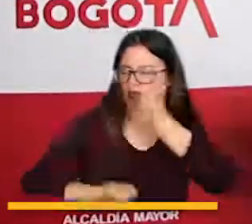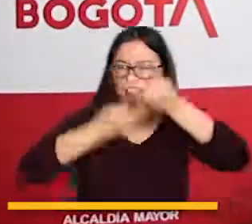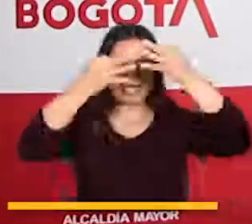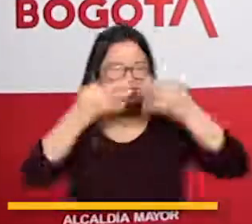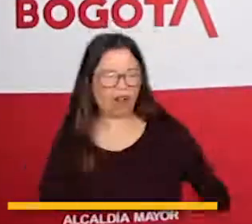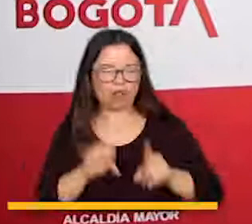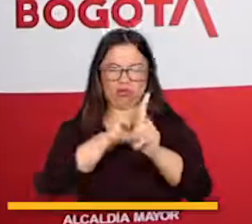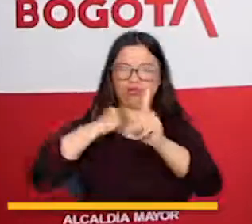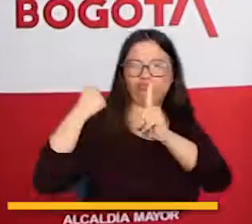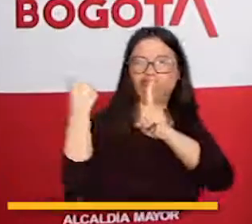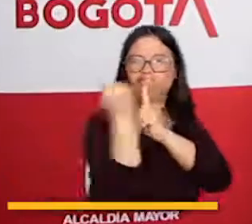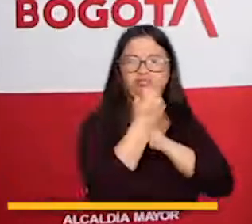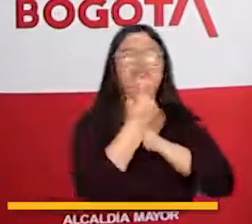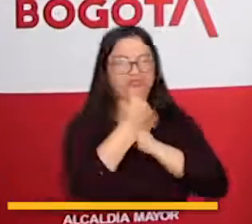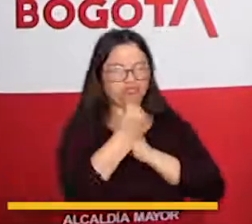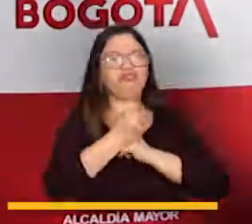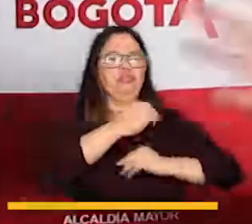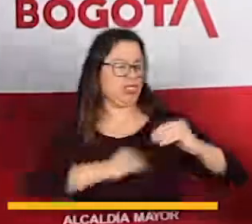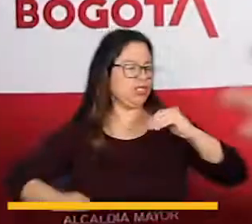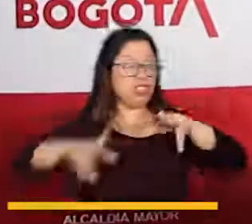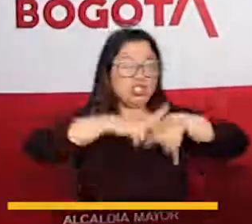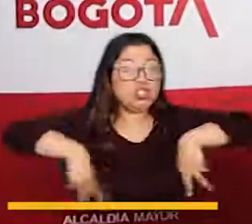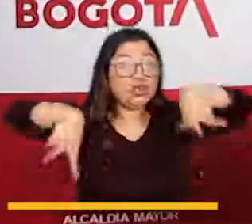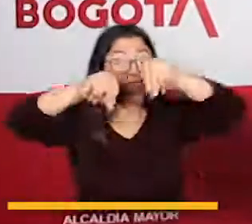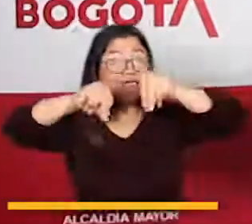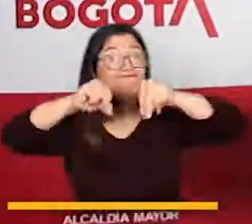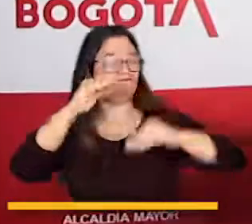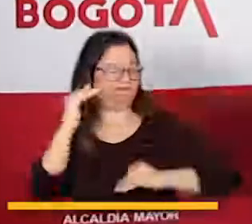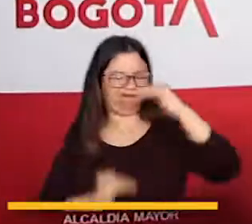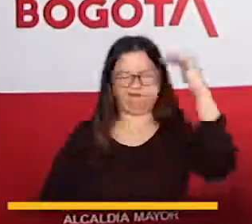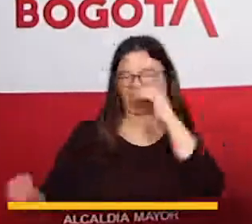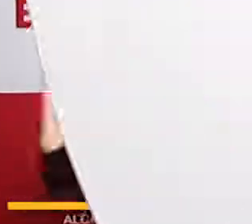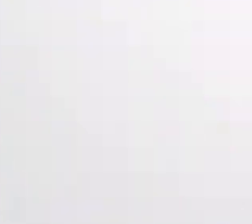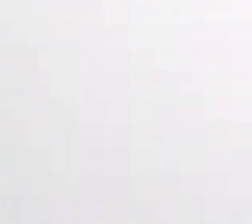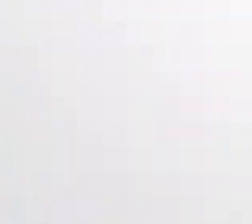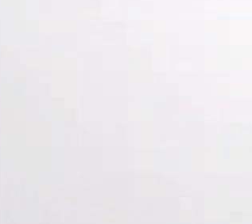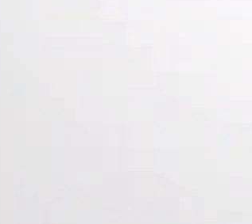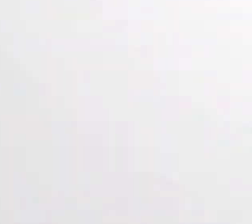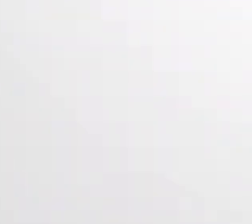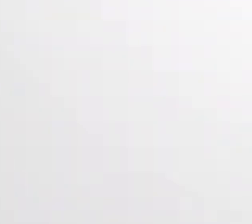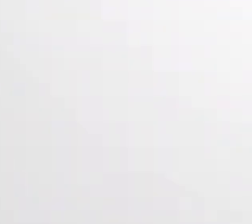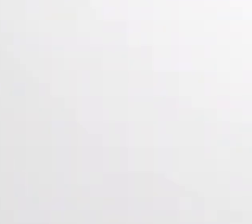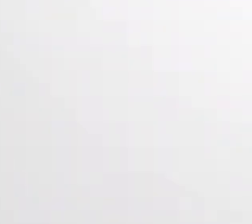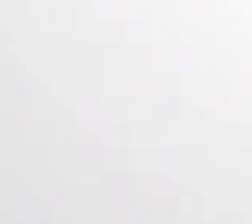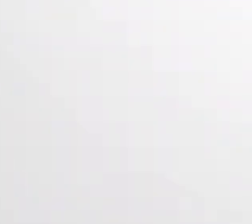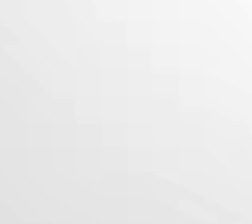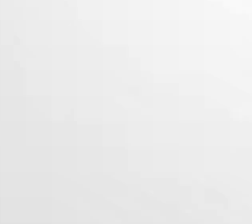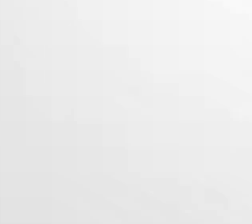contribuyan a su seguridad económica y social para la construcción de una sociedad justa y equitativa.